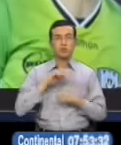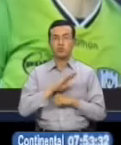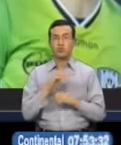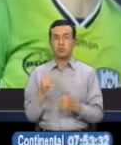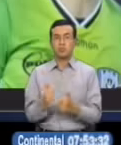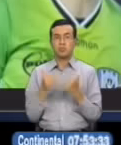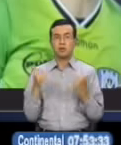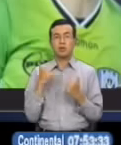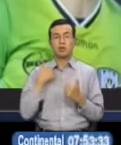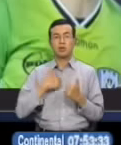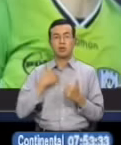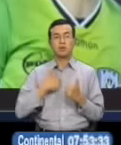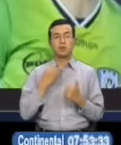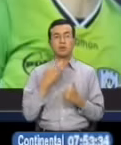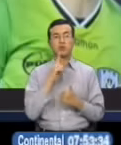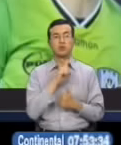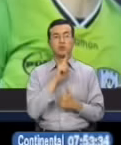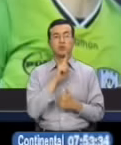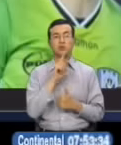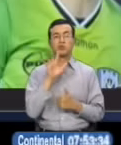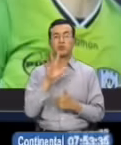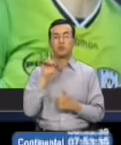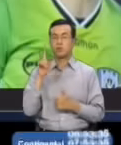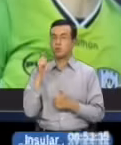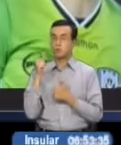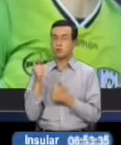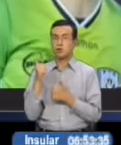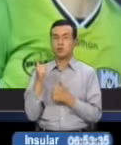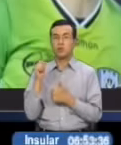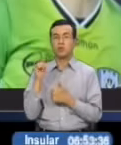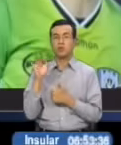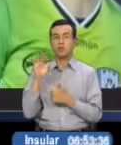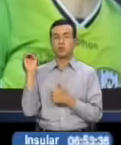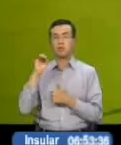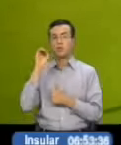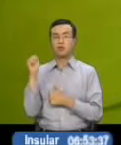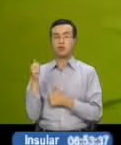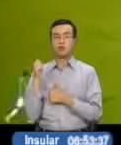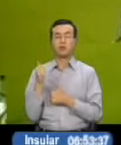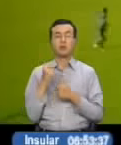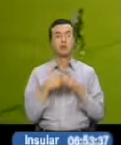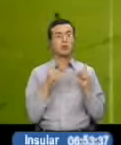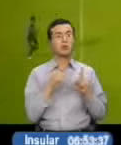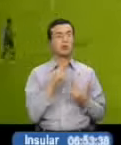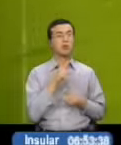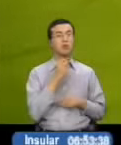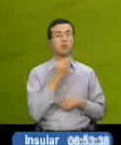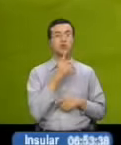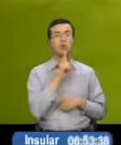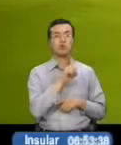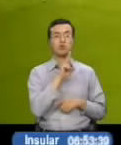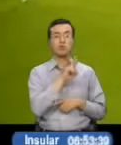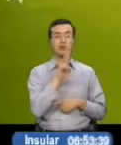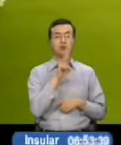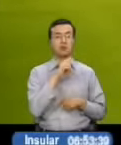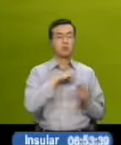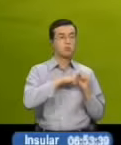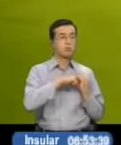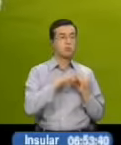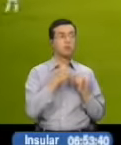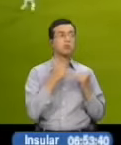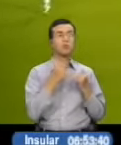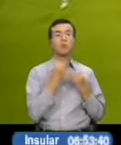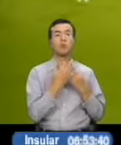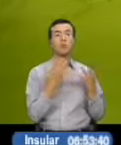pases, el argentino suma 151 correctos con el 90% de claridad, mientras que Ascona entregó 122 pases con